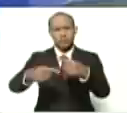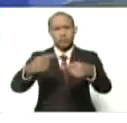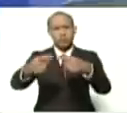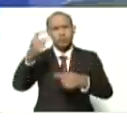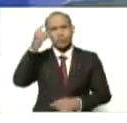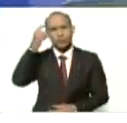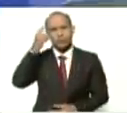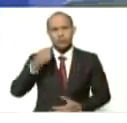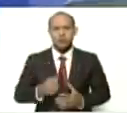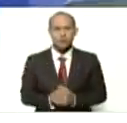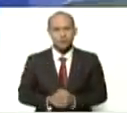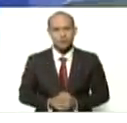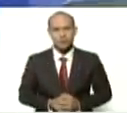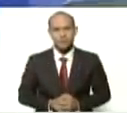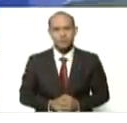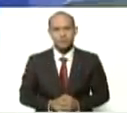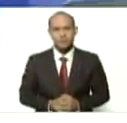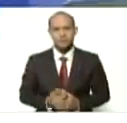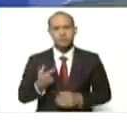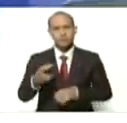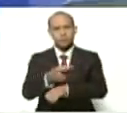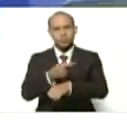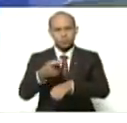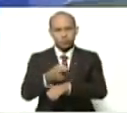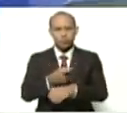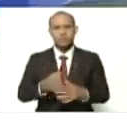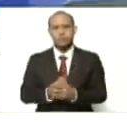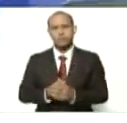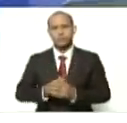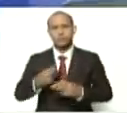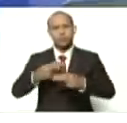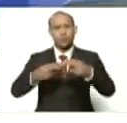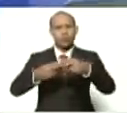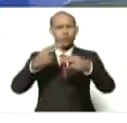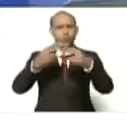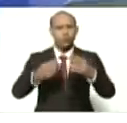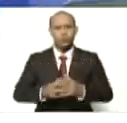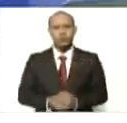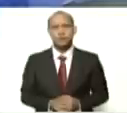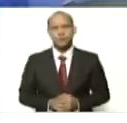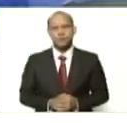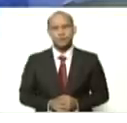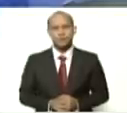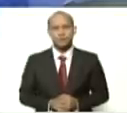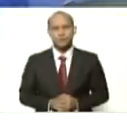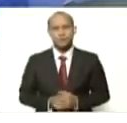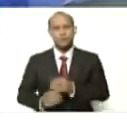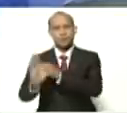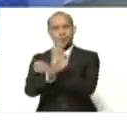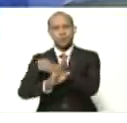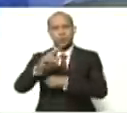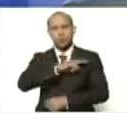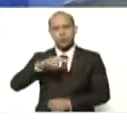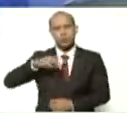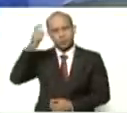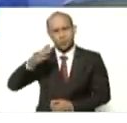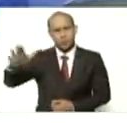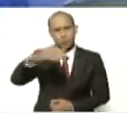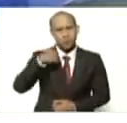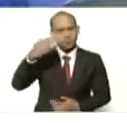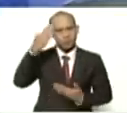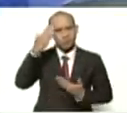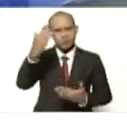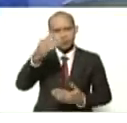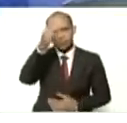a nuestra misión de gobernar de construir de proteger a nuestro pueblo mis saludos